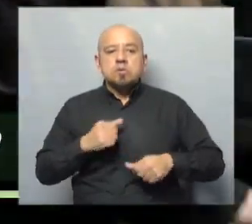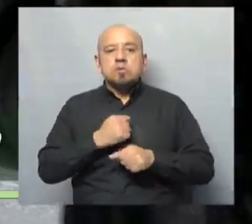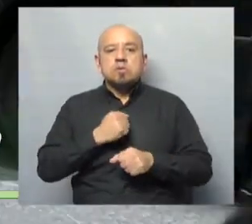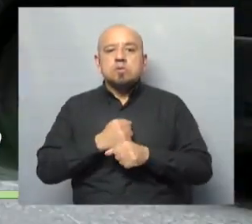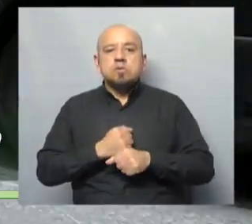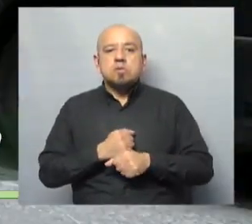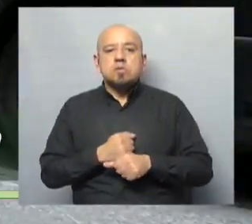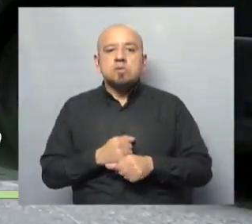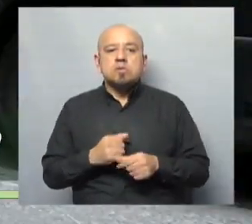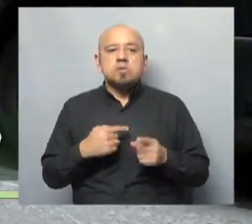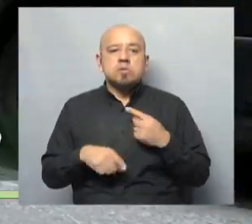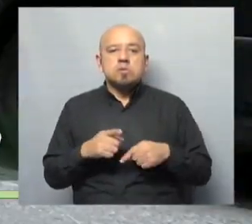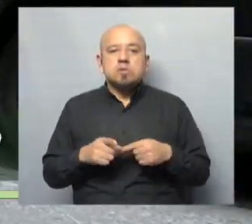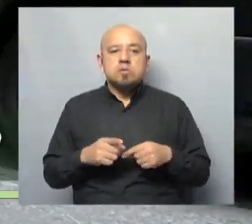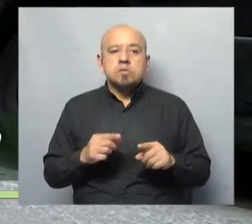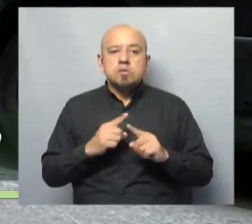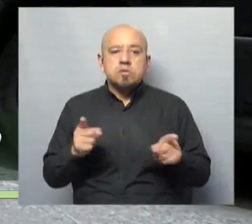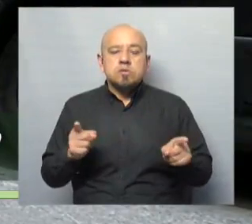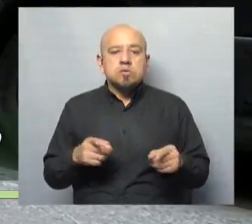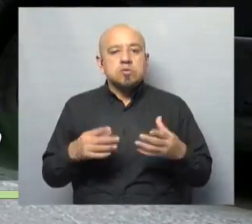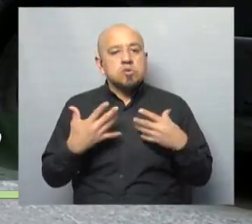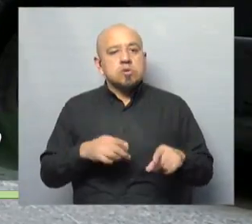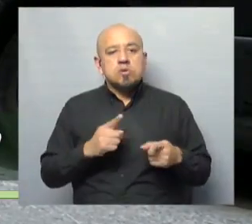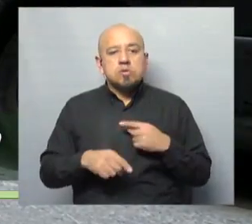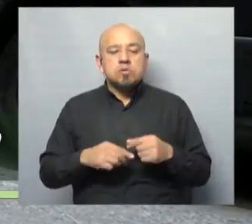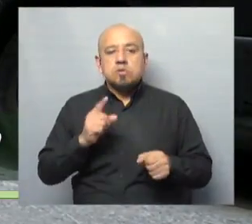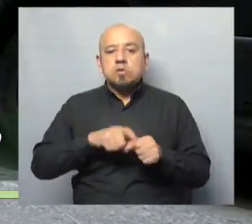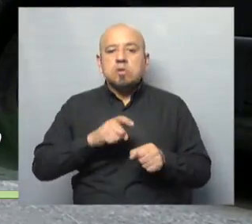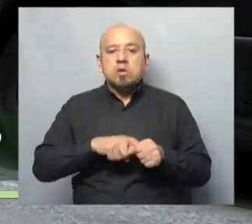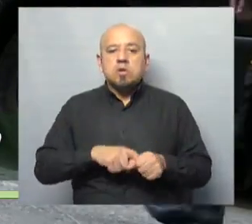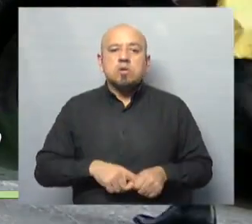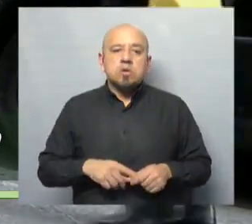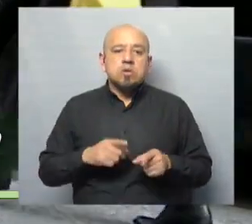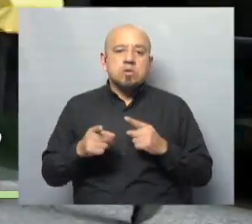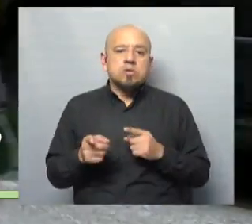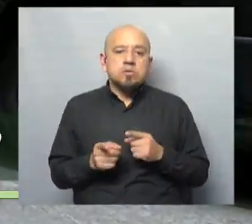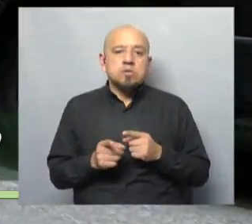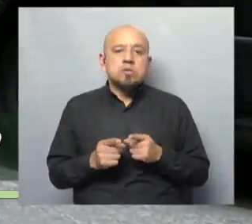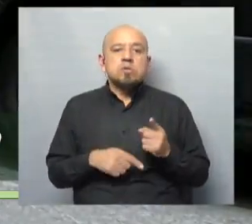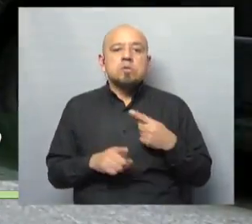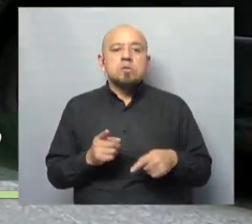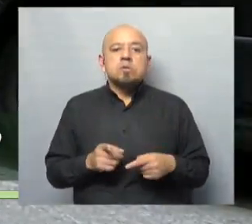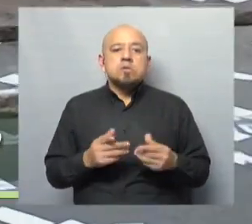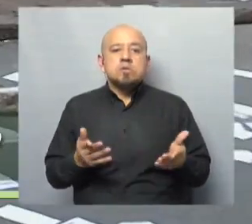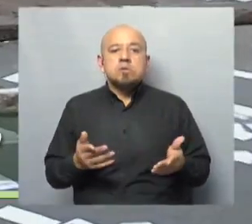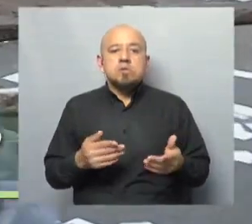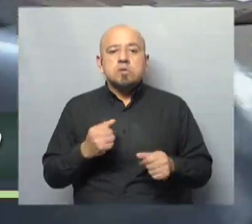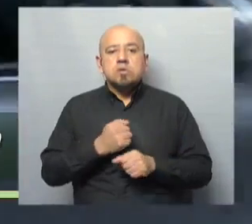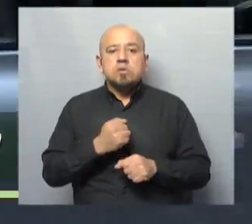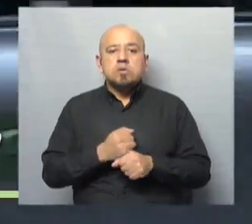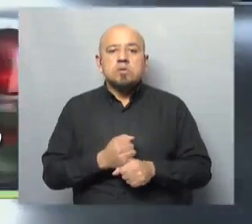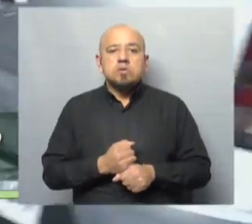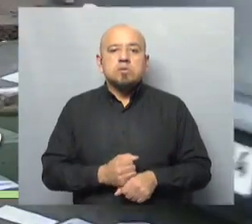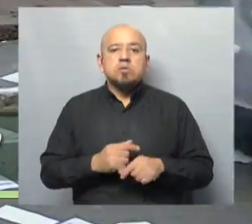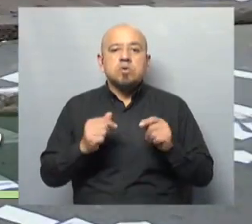realmente él no quería escuchar ni sentarse frente al sindicato gobierno al sindicato y despedir los trabajadores hoy estamos